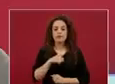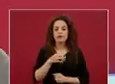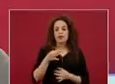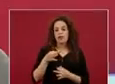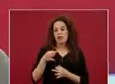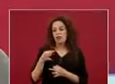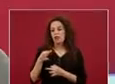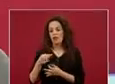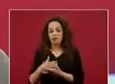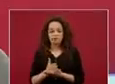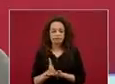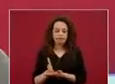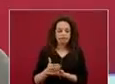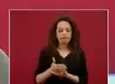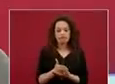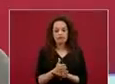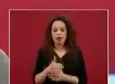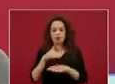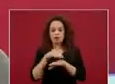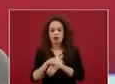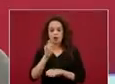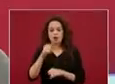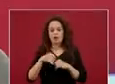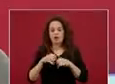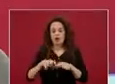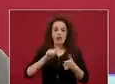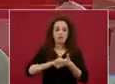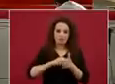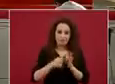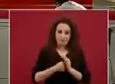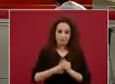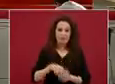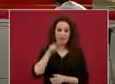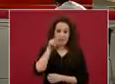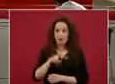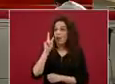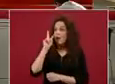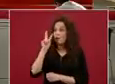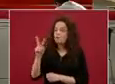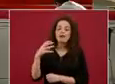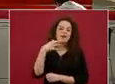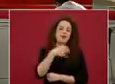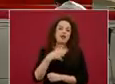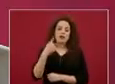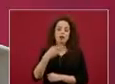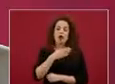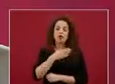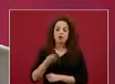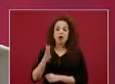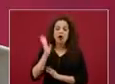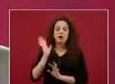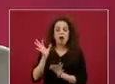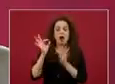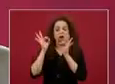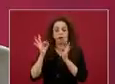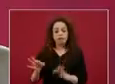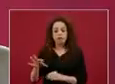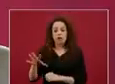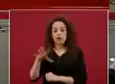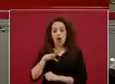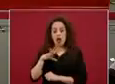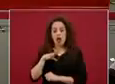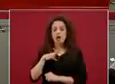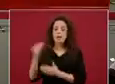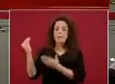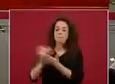la materia técnica y nos da mucho gusto ver que se cosechan los resultados. Los resultados son que ya están en un